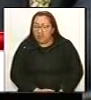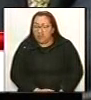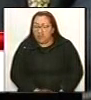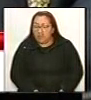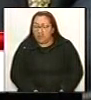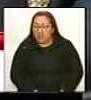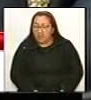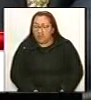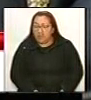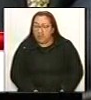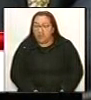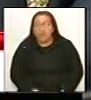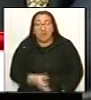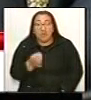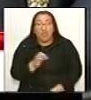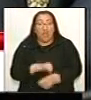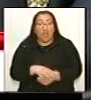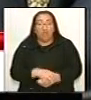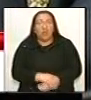Doctor Liendo,